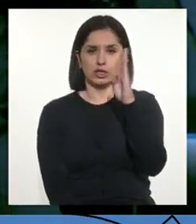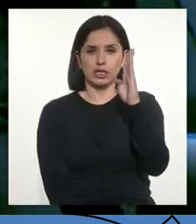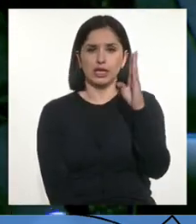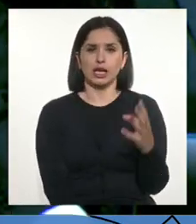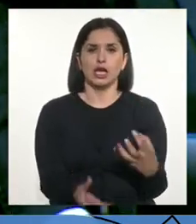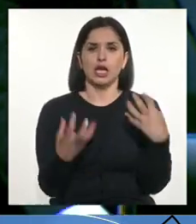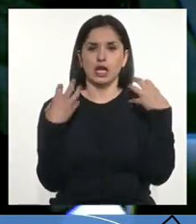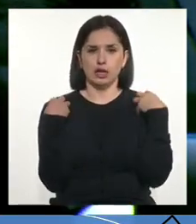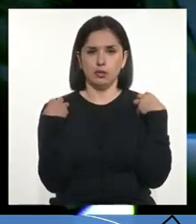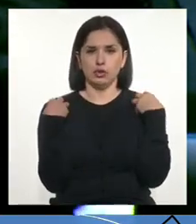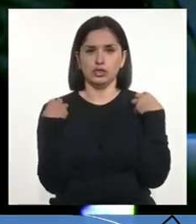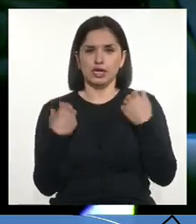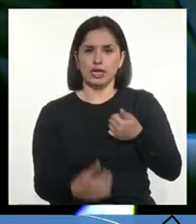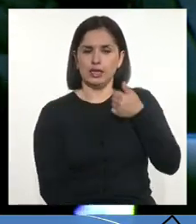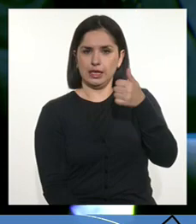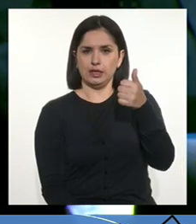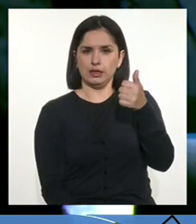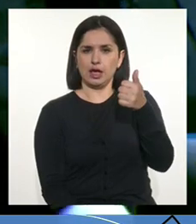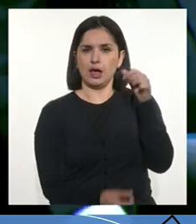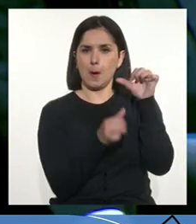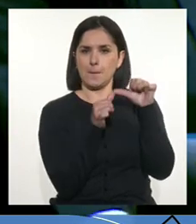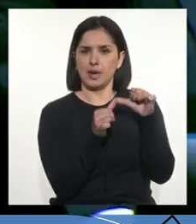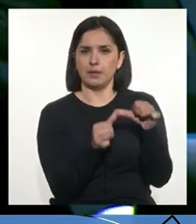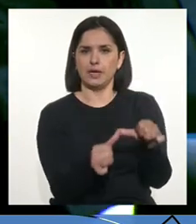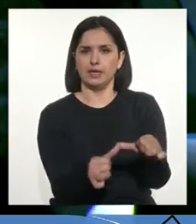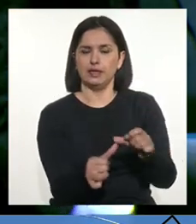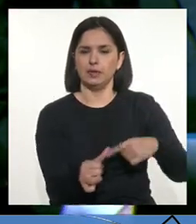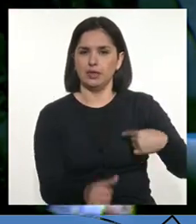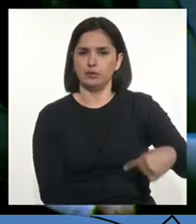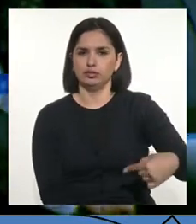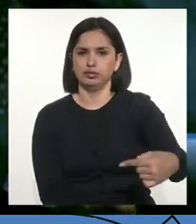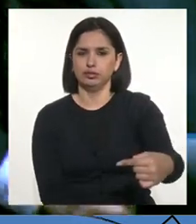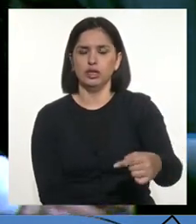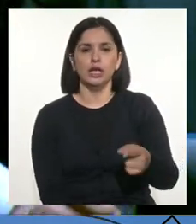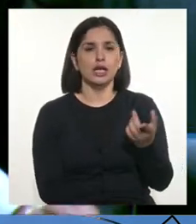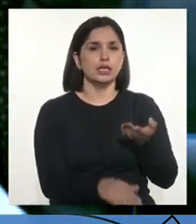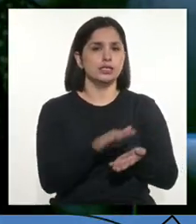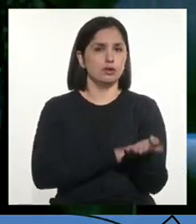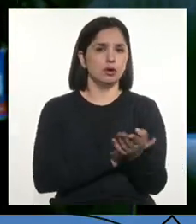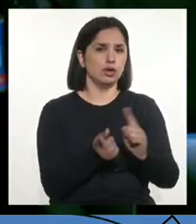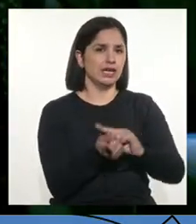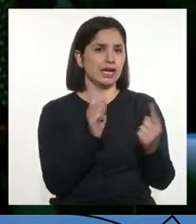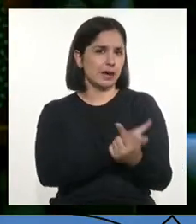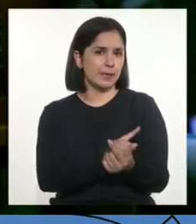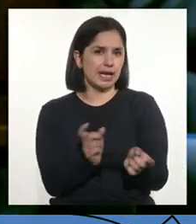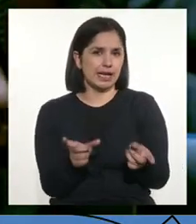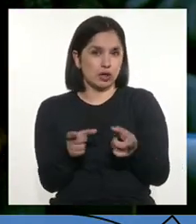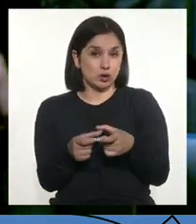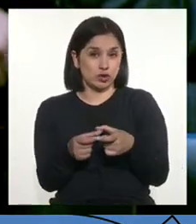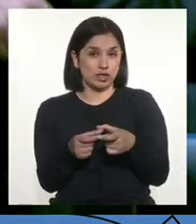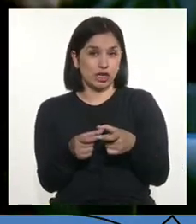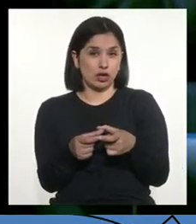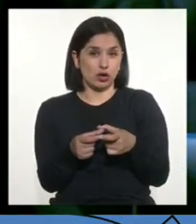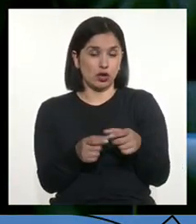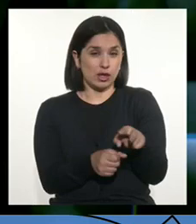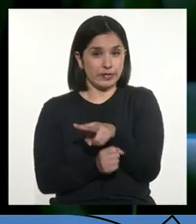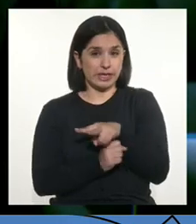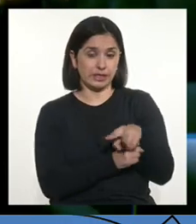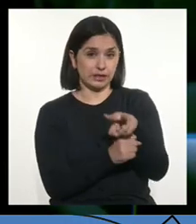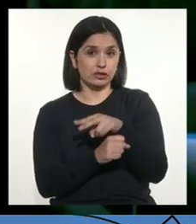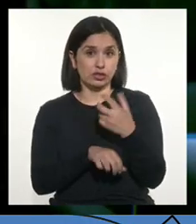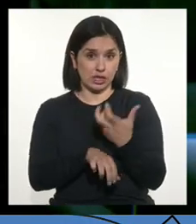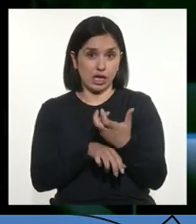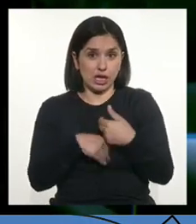de una manera mucho más permanente se propone cambiar este consejo de administración de